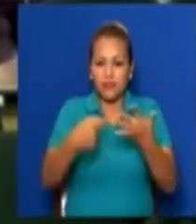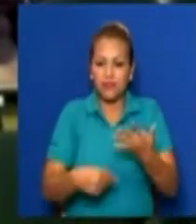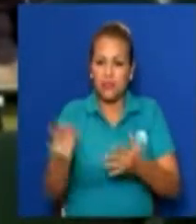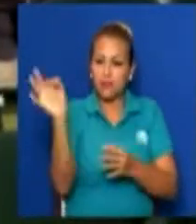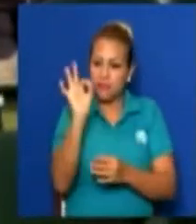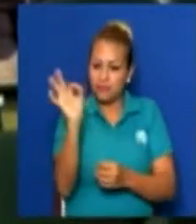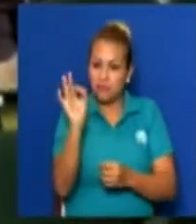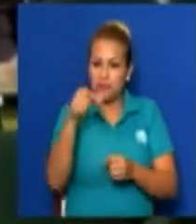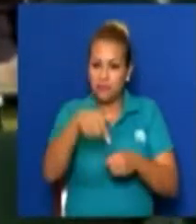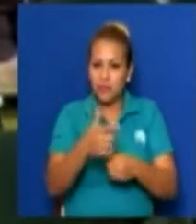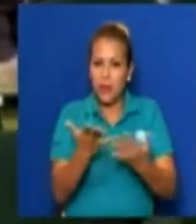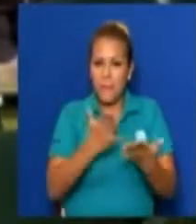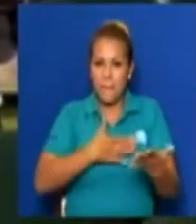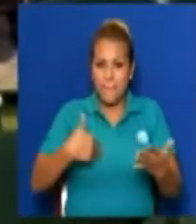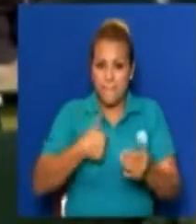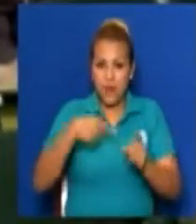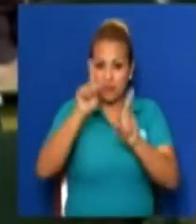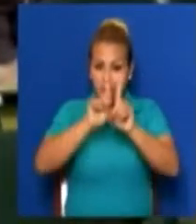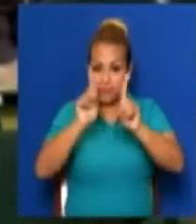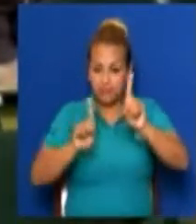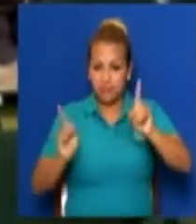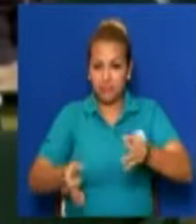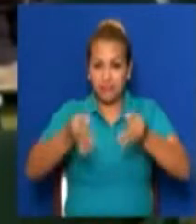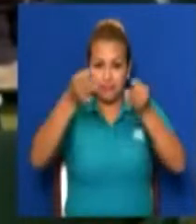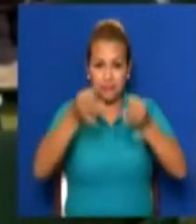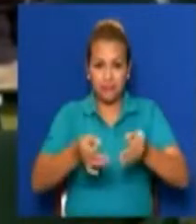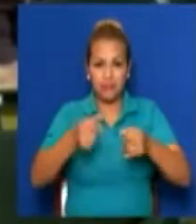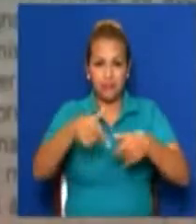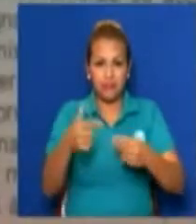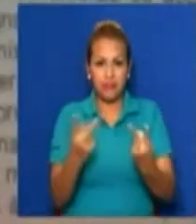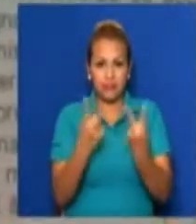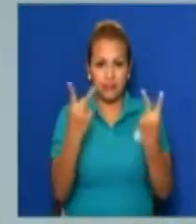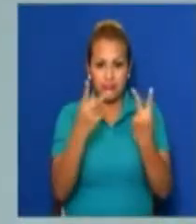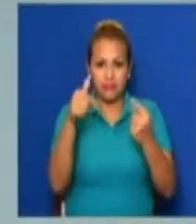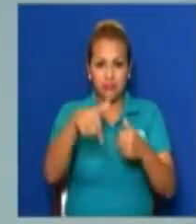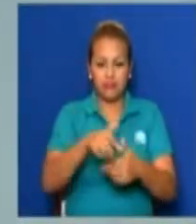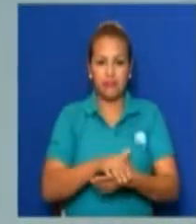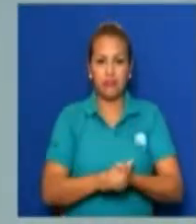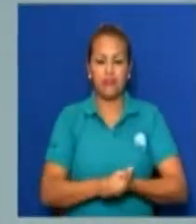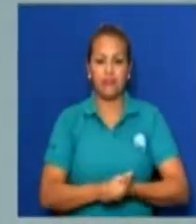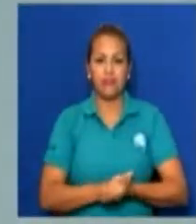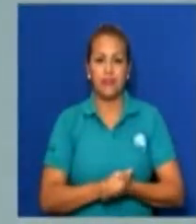mejorar su nivel y su calidad de vida. Ya